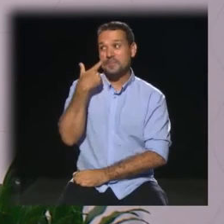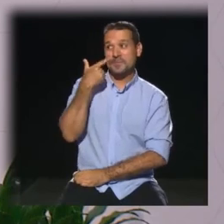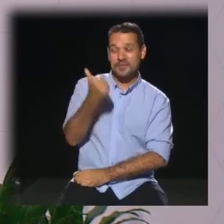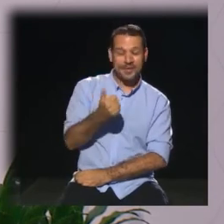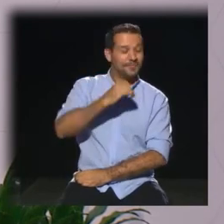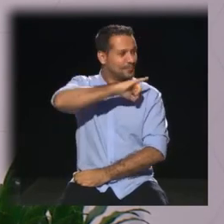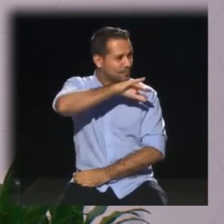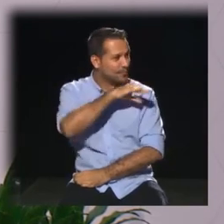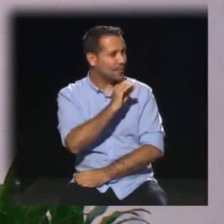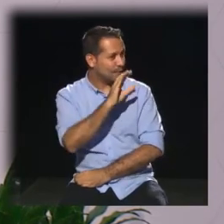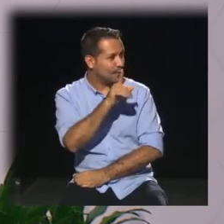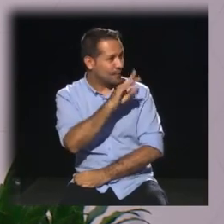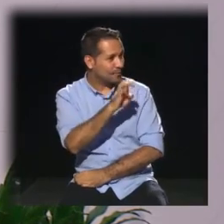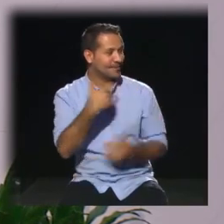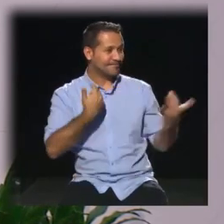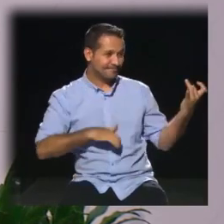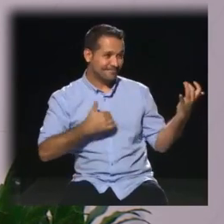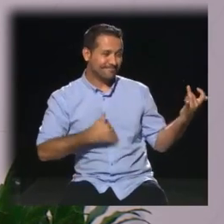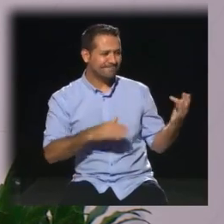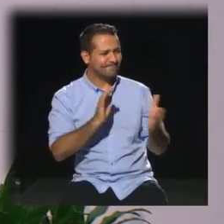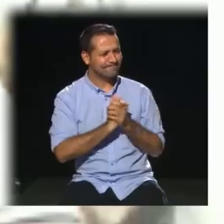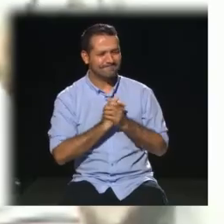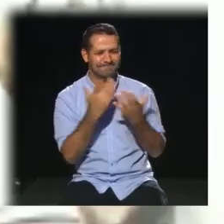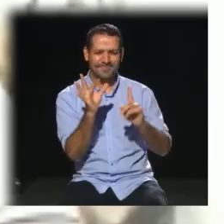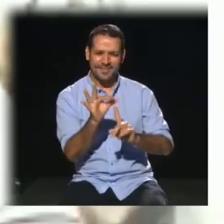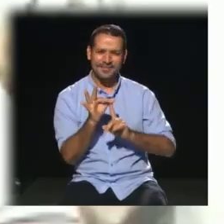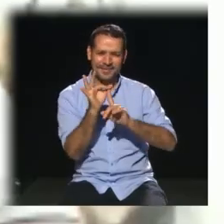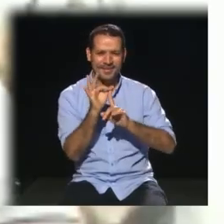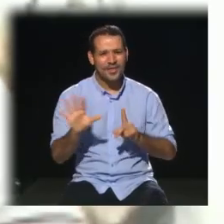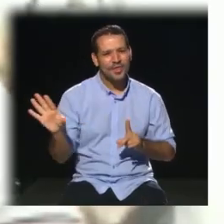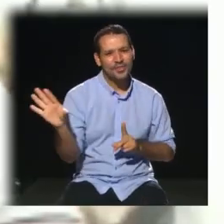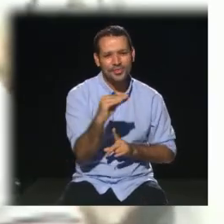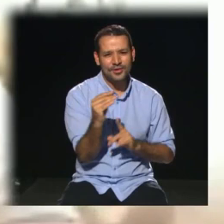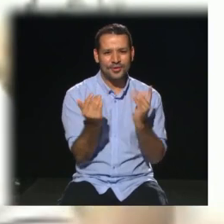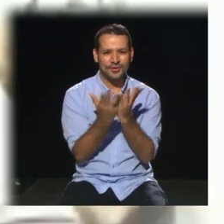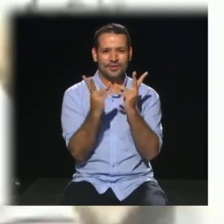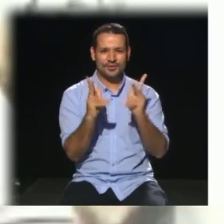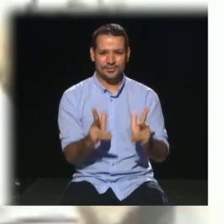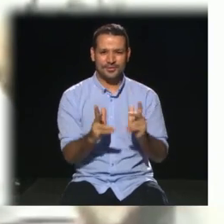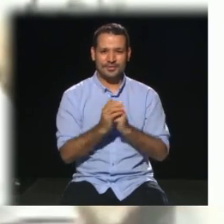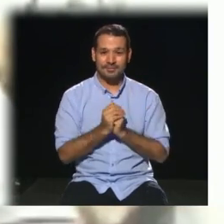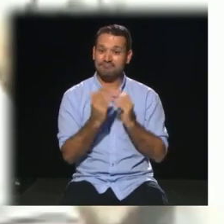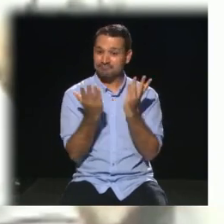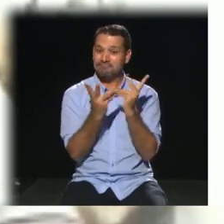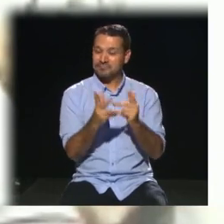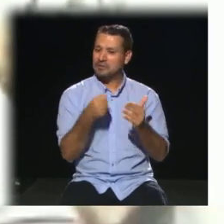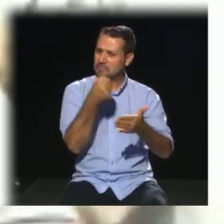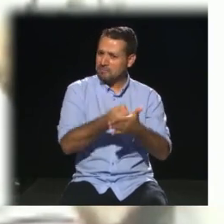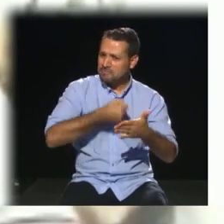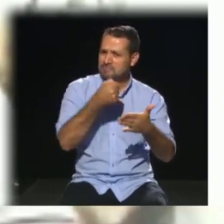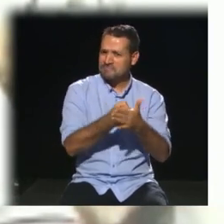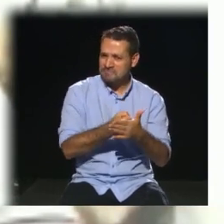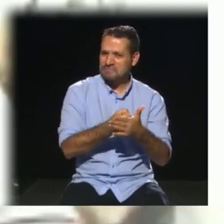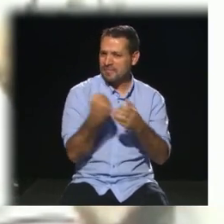Luis, muy buenos días. Maestro. Un saludo muy especial para mis estudiantes, que por ellos es que está uno pues